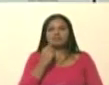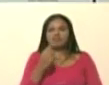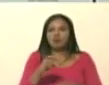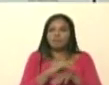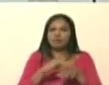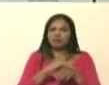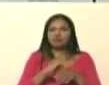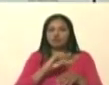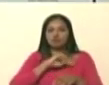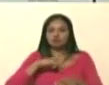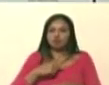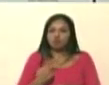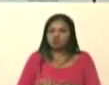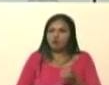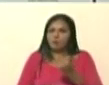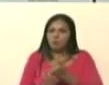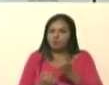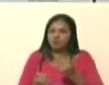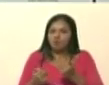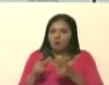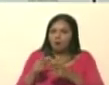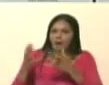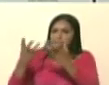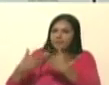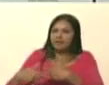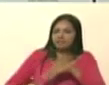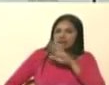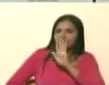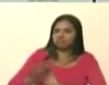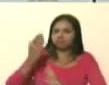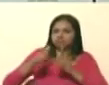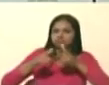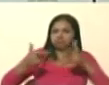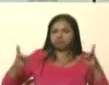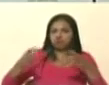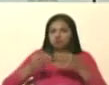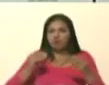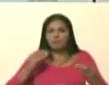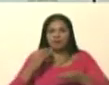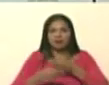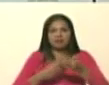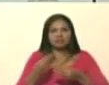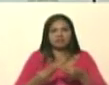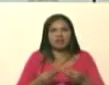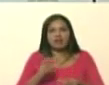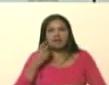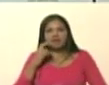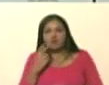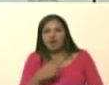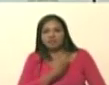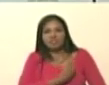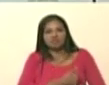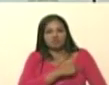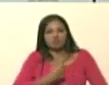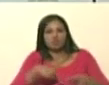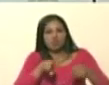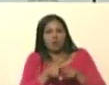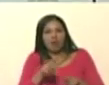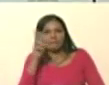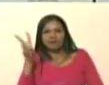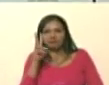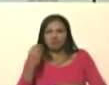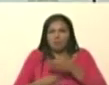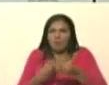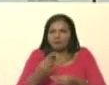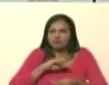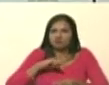que teníamos una planta tan grande y tan importante para hacer el cacao suizo en venezuela como vamos a